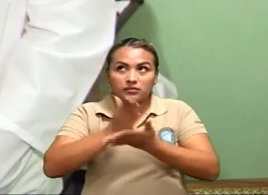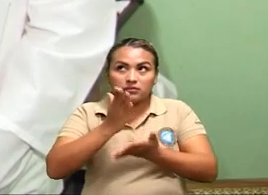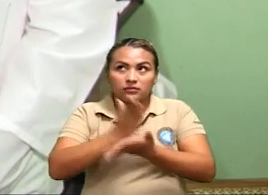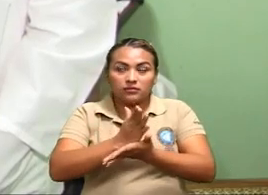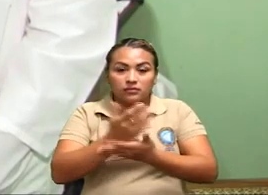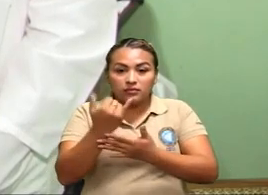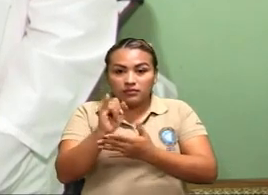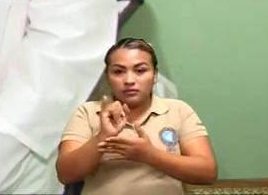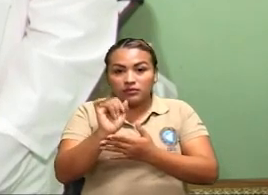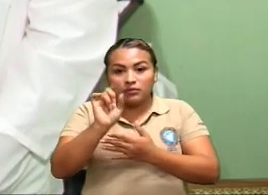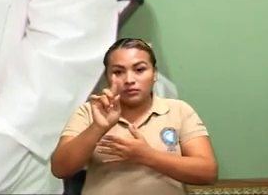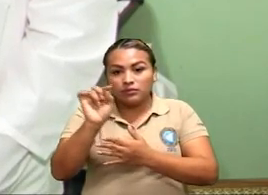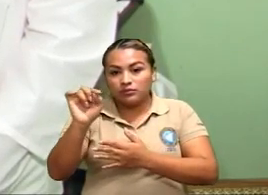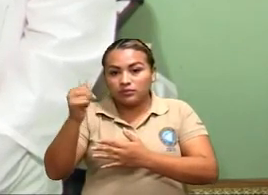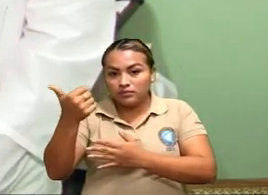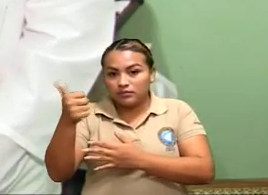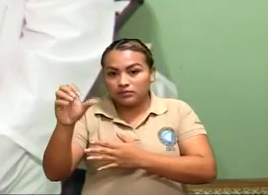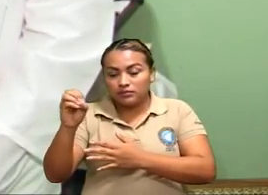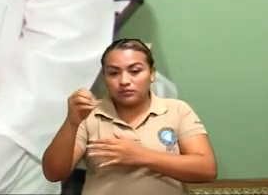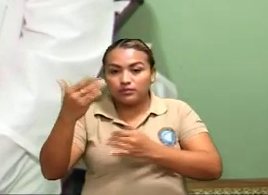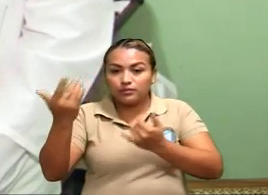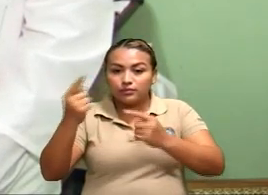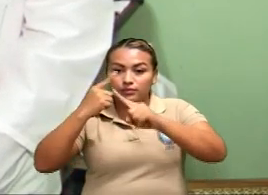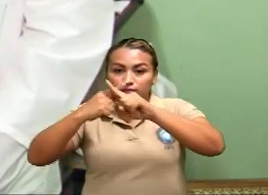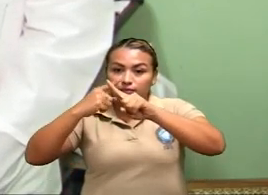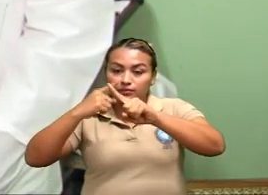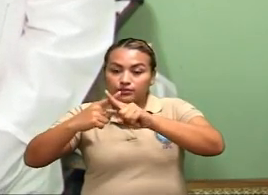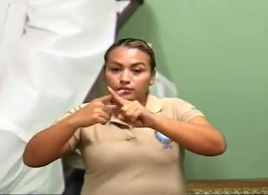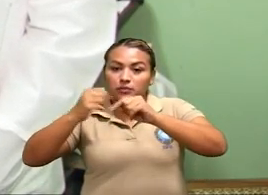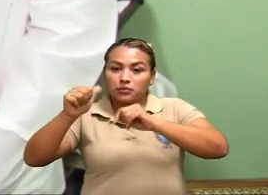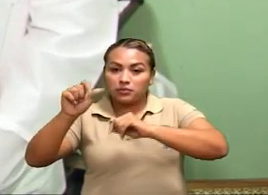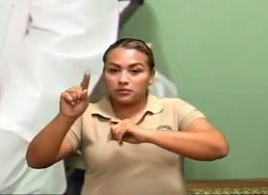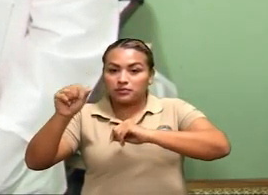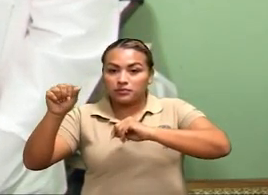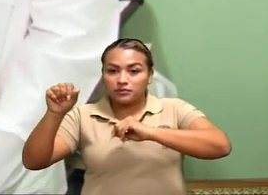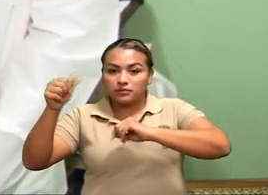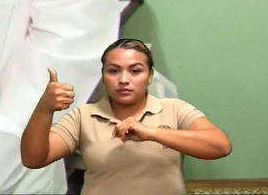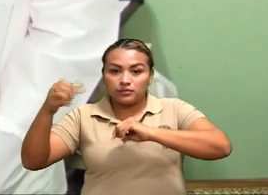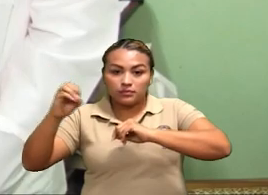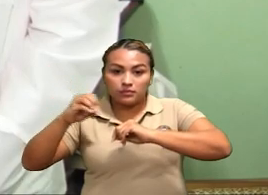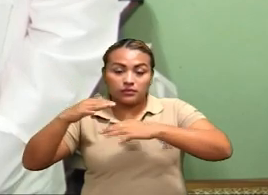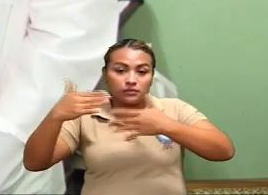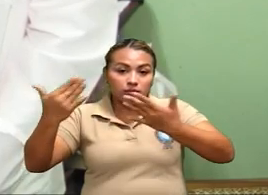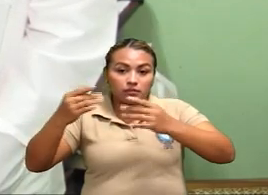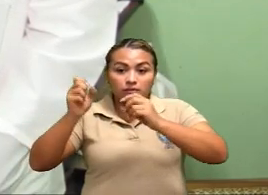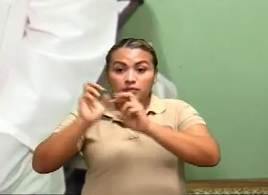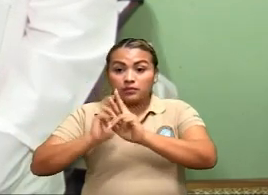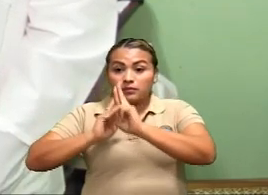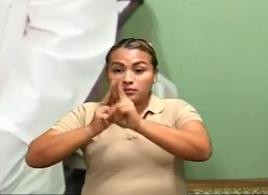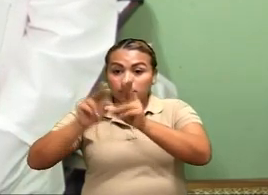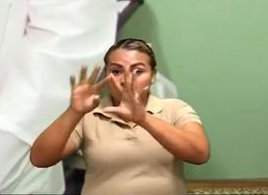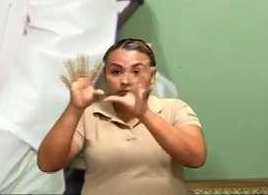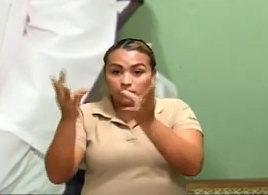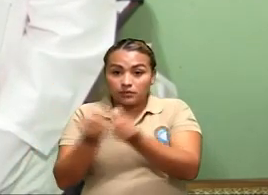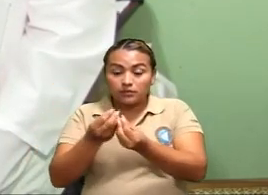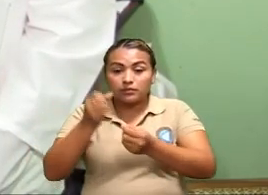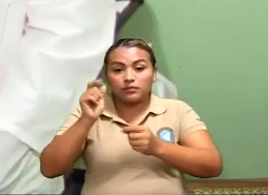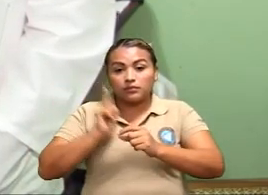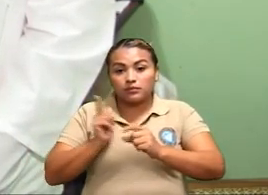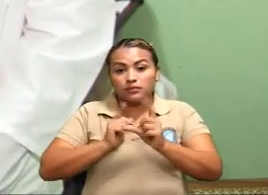usted mide 1.70, multiplique 1.70 por 1.70. Y para sacar el índice, tiene que